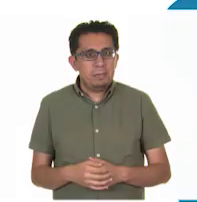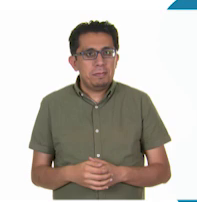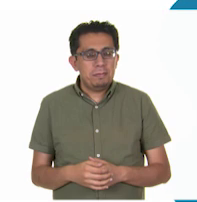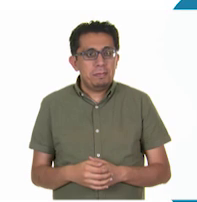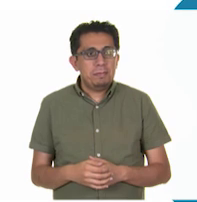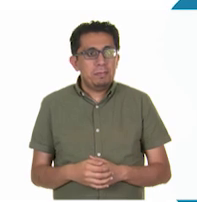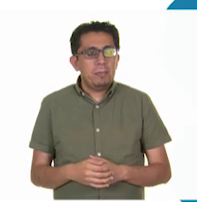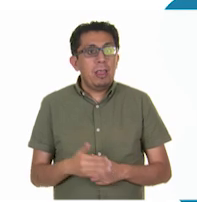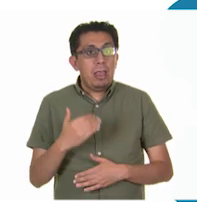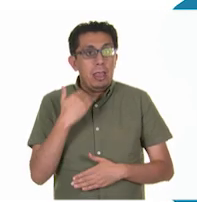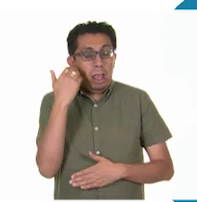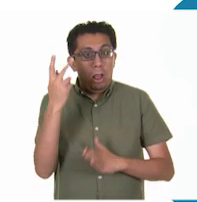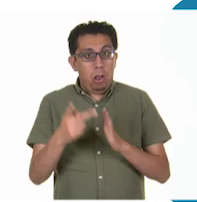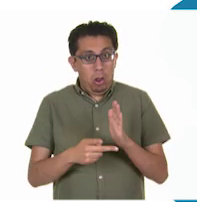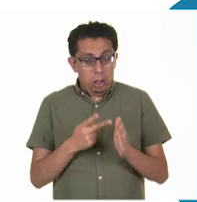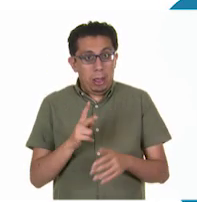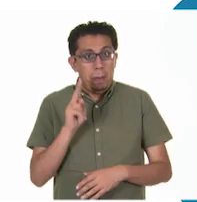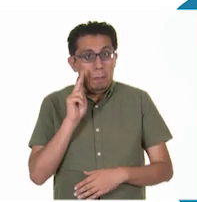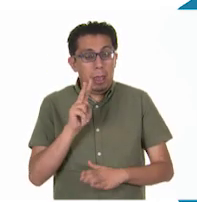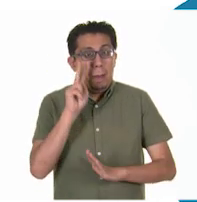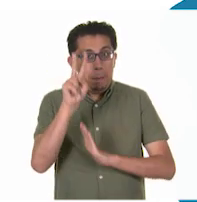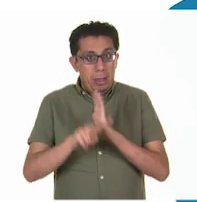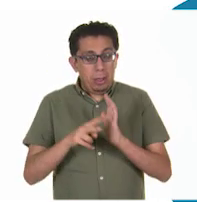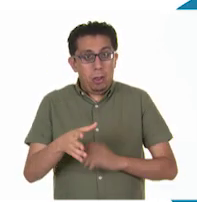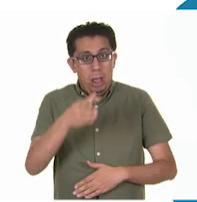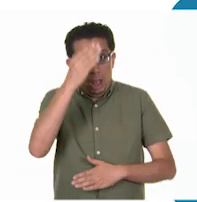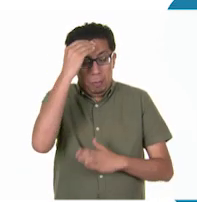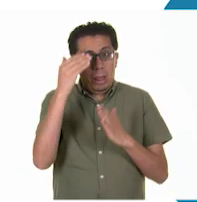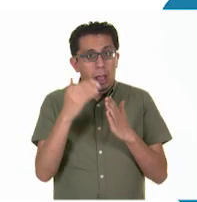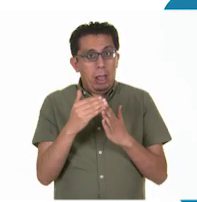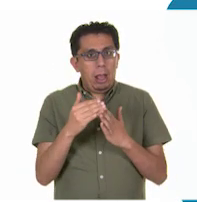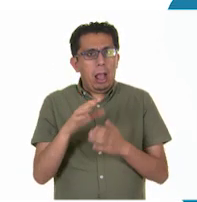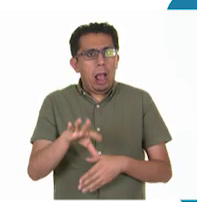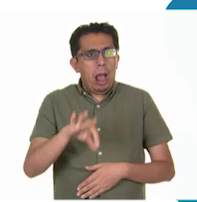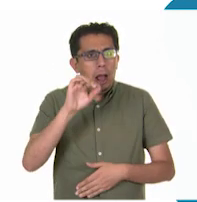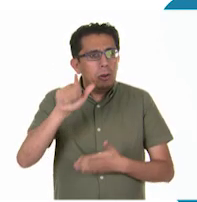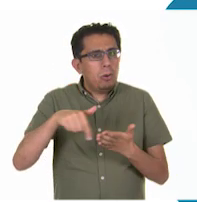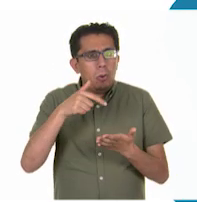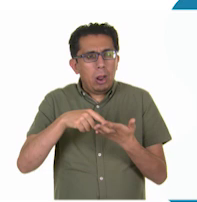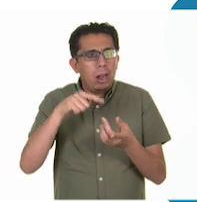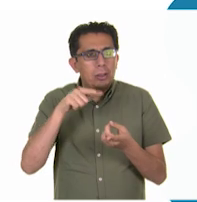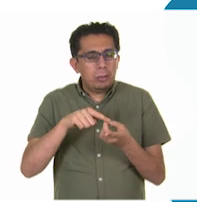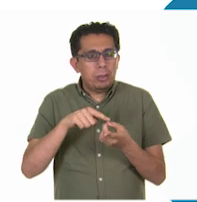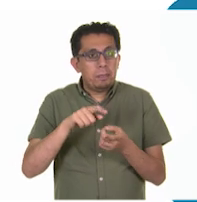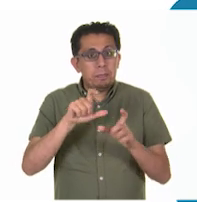Si quieres volver a ver los programas de Aprende en Casa, los puedes encontrar en la siguiente liga.